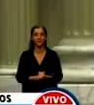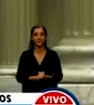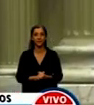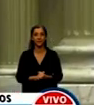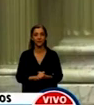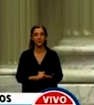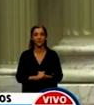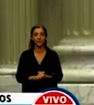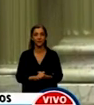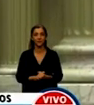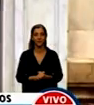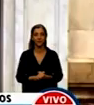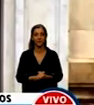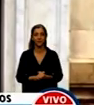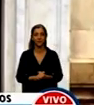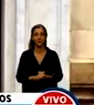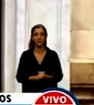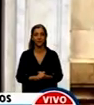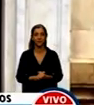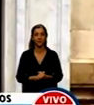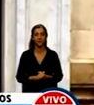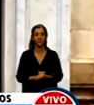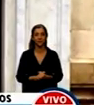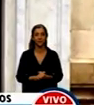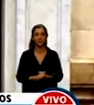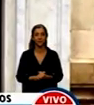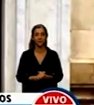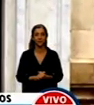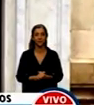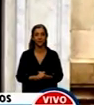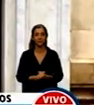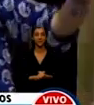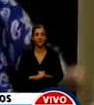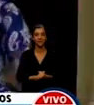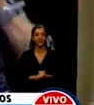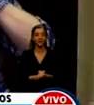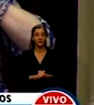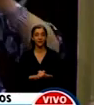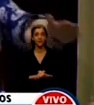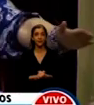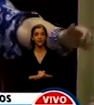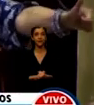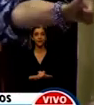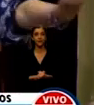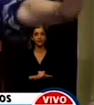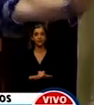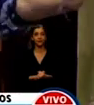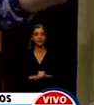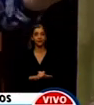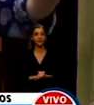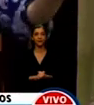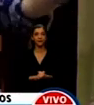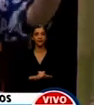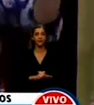Claro, exacto. El tema es que a vos te dan el diagnóstico de tu hijo y tu mundo se pone pata